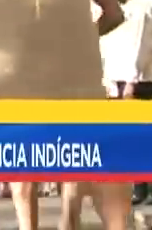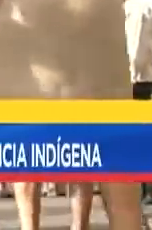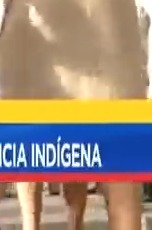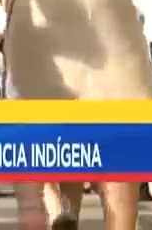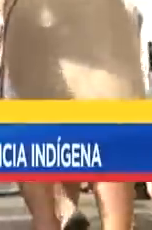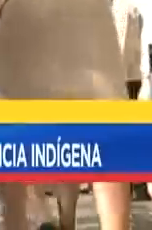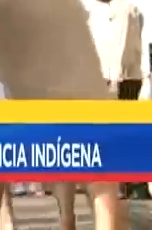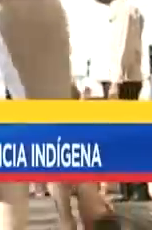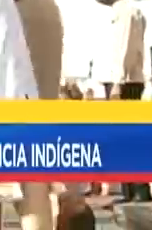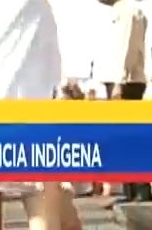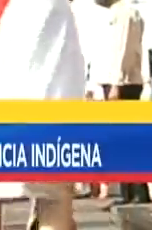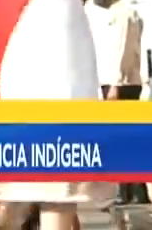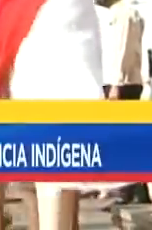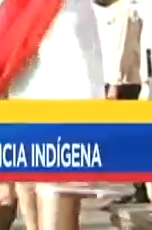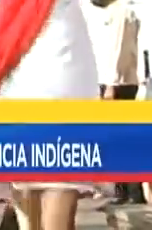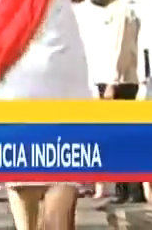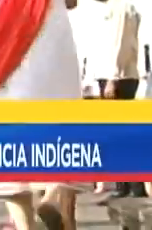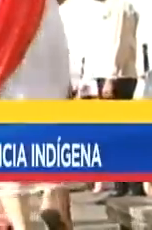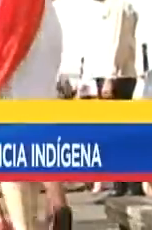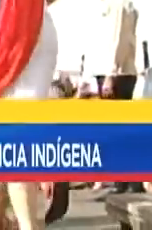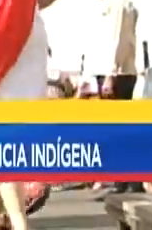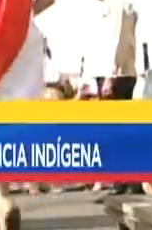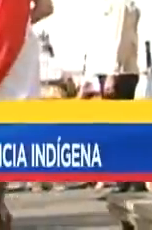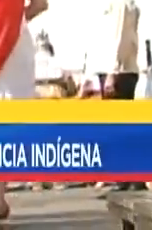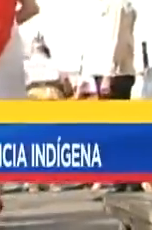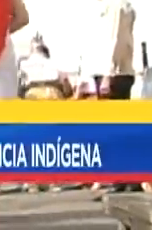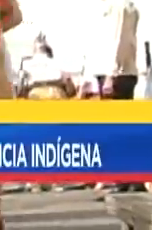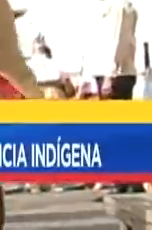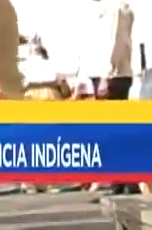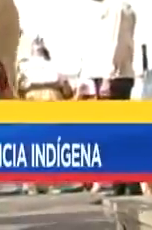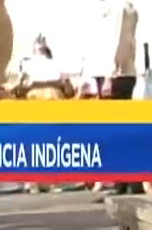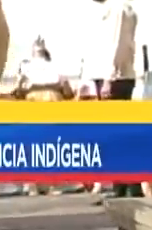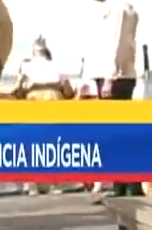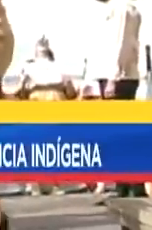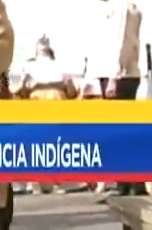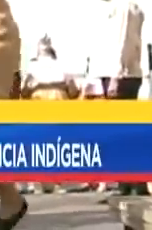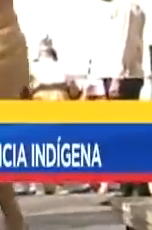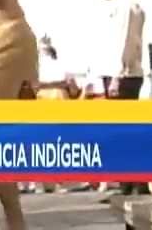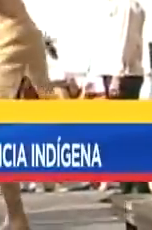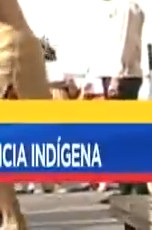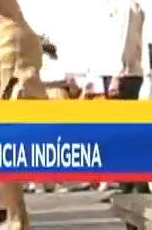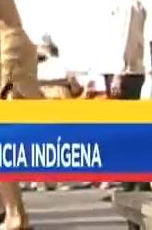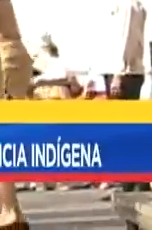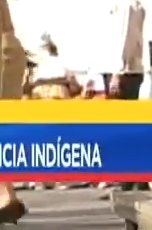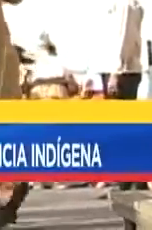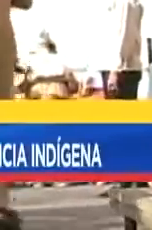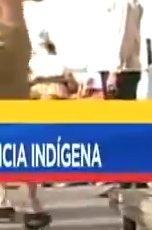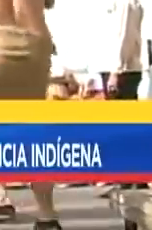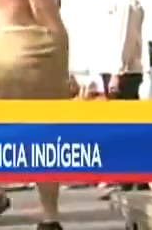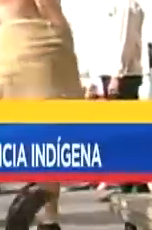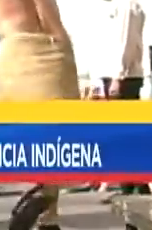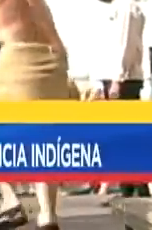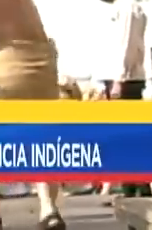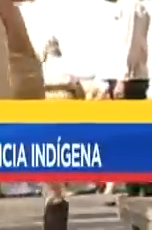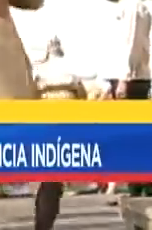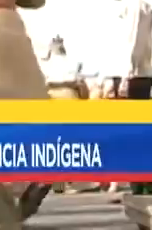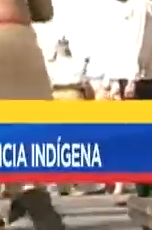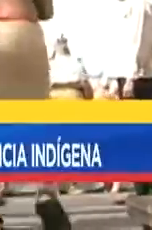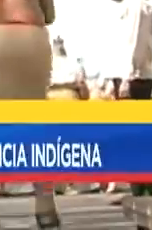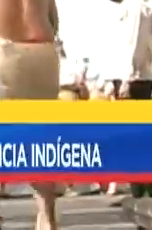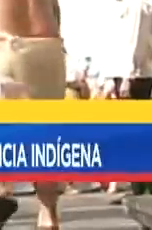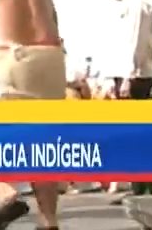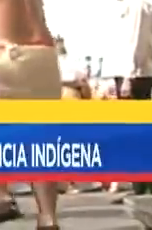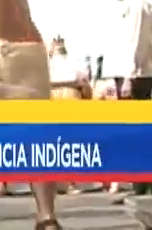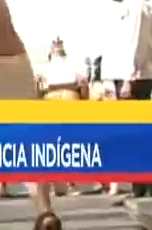pueblo de Venezuela, que es interpretado por los hermanos Gallones provenientes del